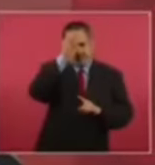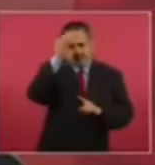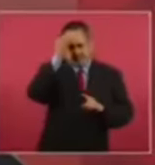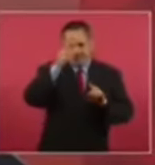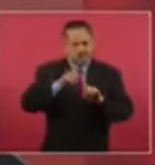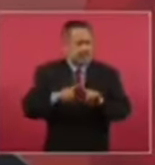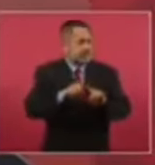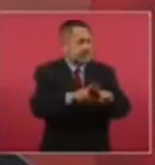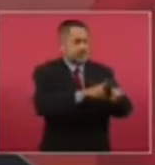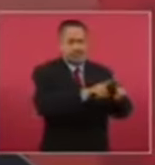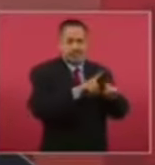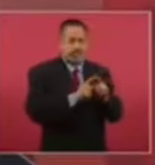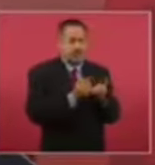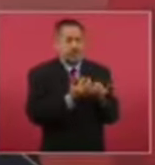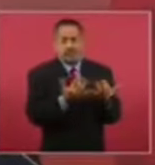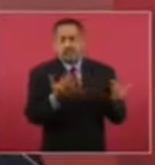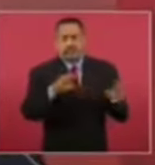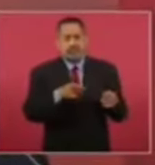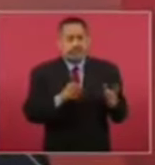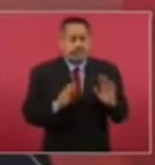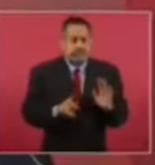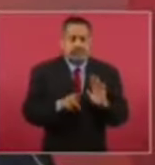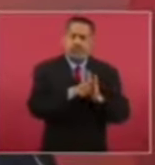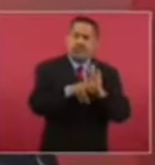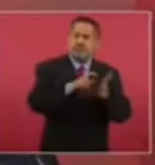corrientes del pensamiento.